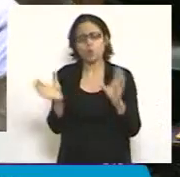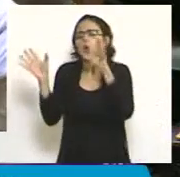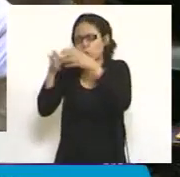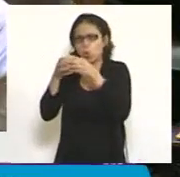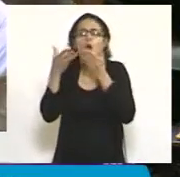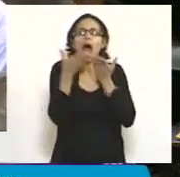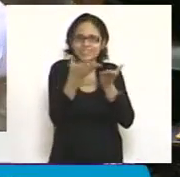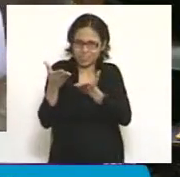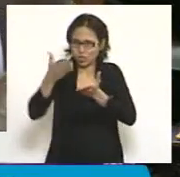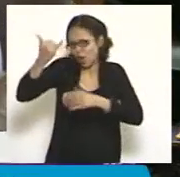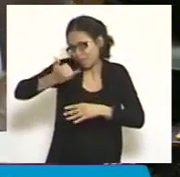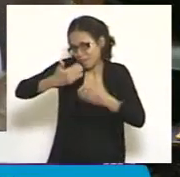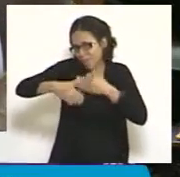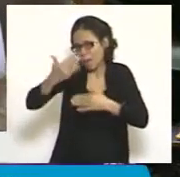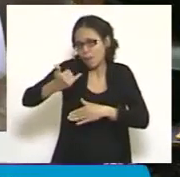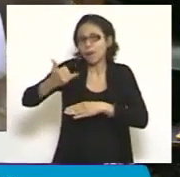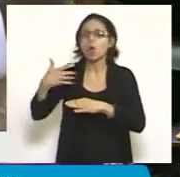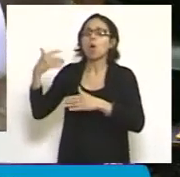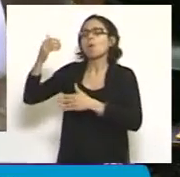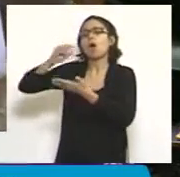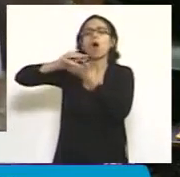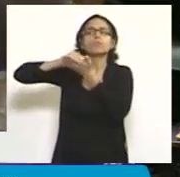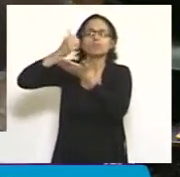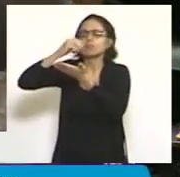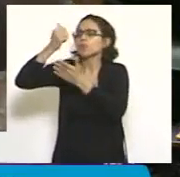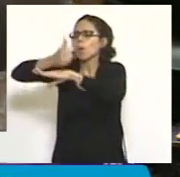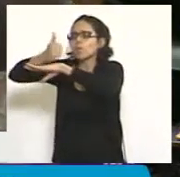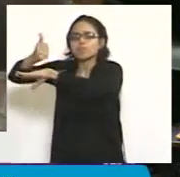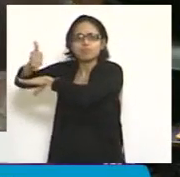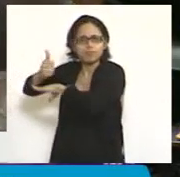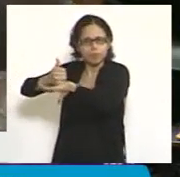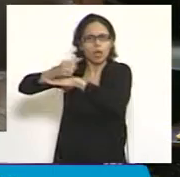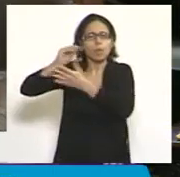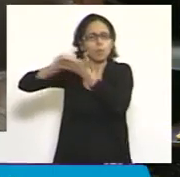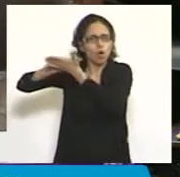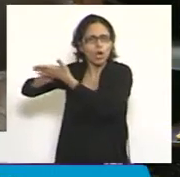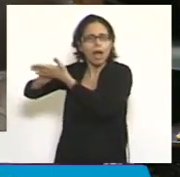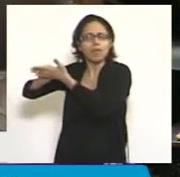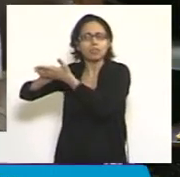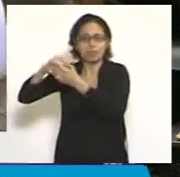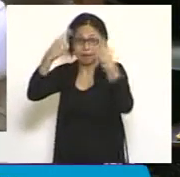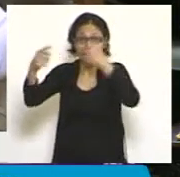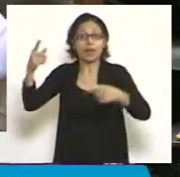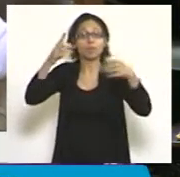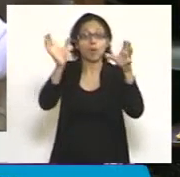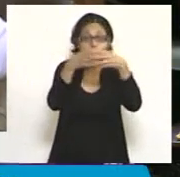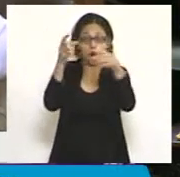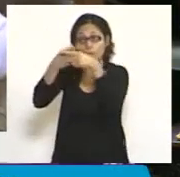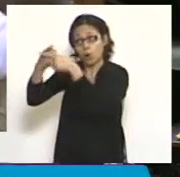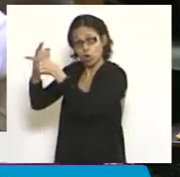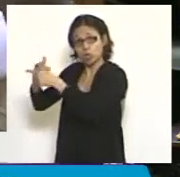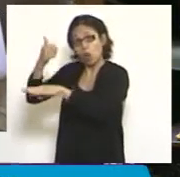a esos juristas de todas las pertenencias políticas partidarias, porque el